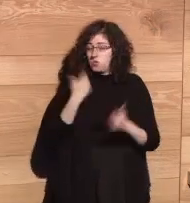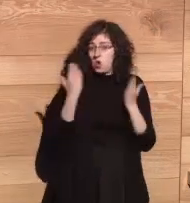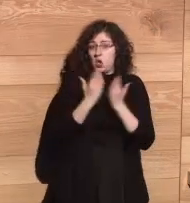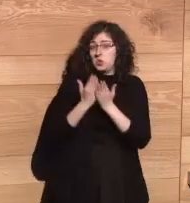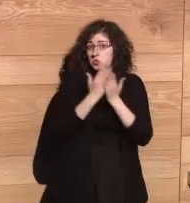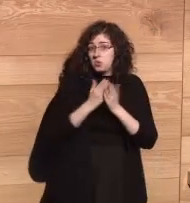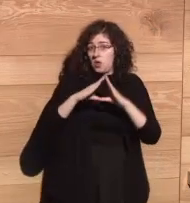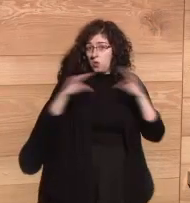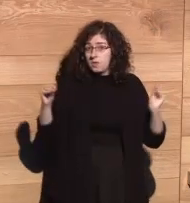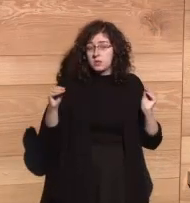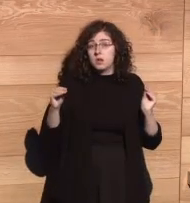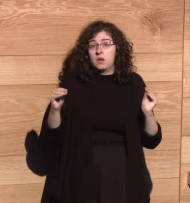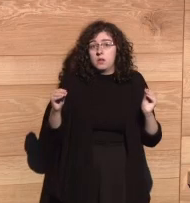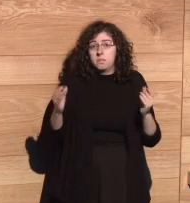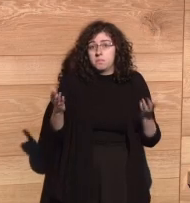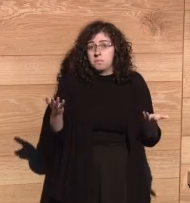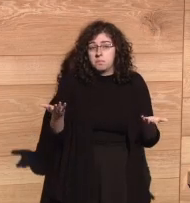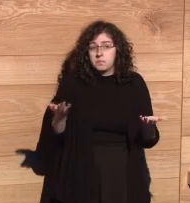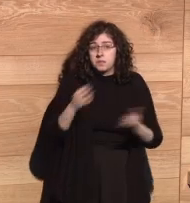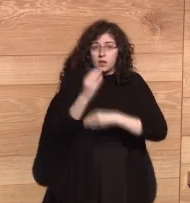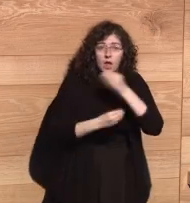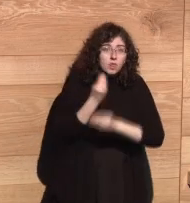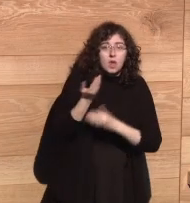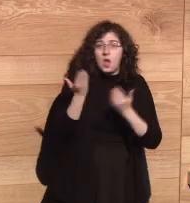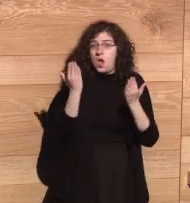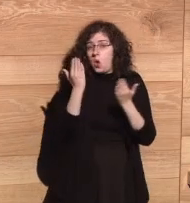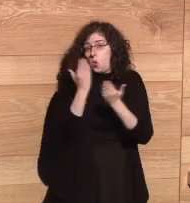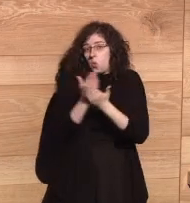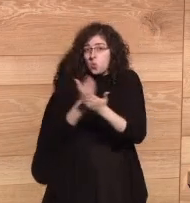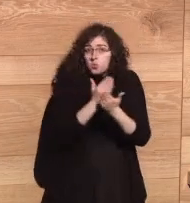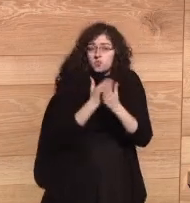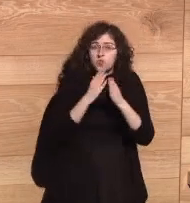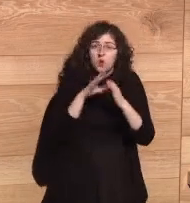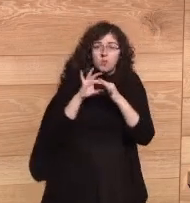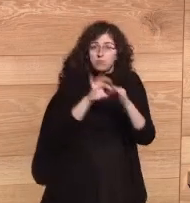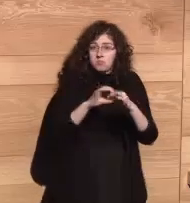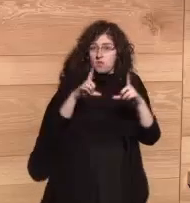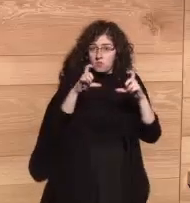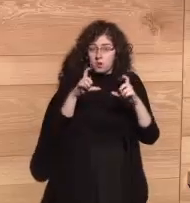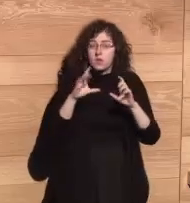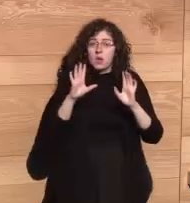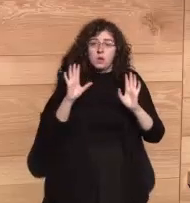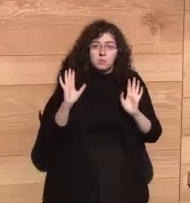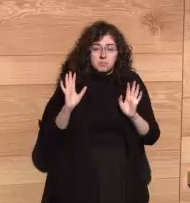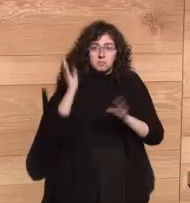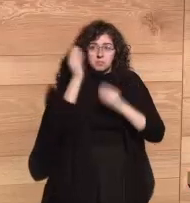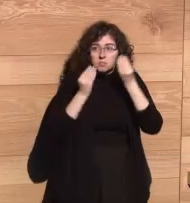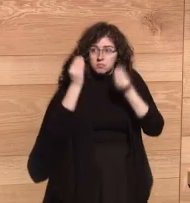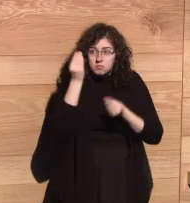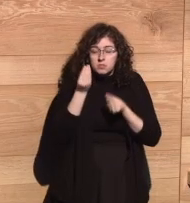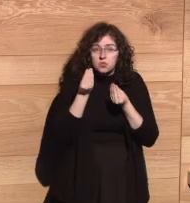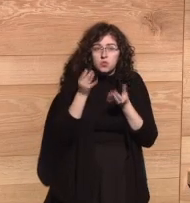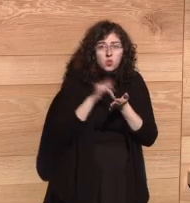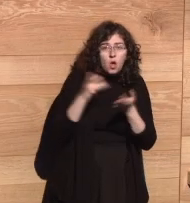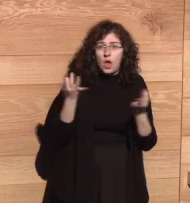estudiando en la universidad y hacía algunos cursos de fotografía, pero supongo que lo que pasó